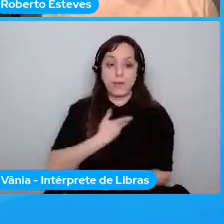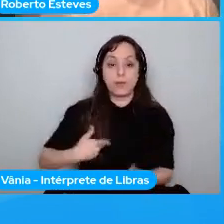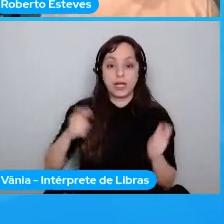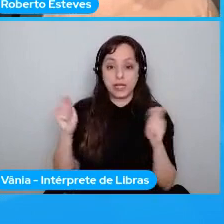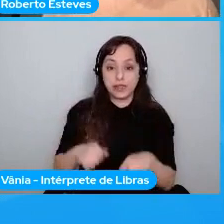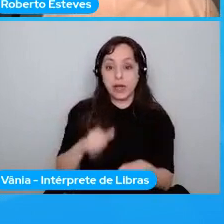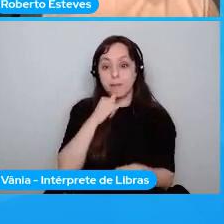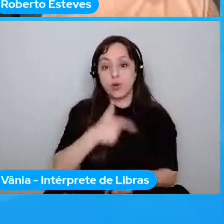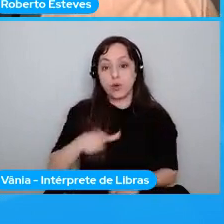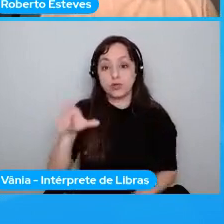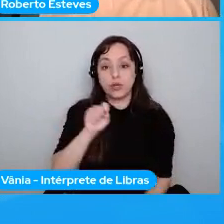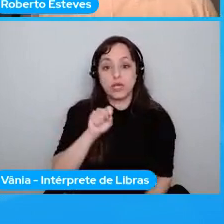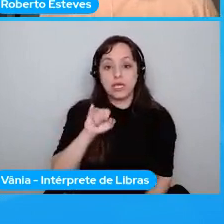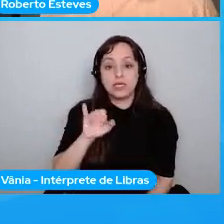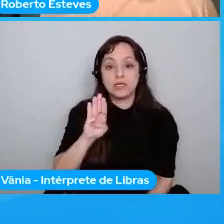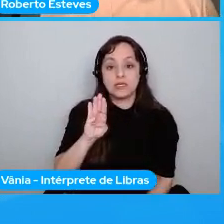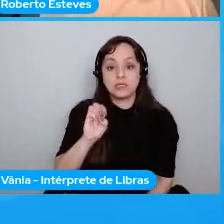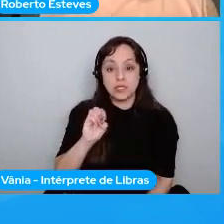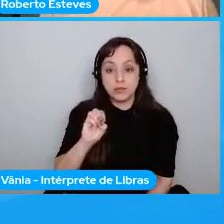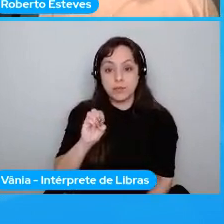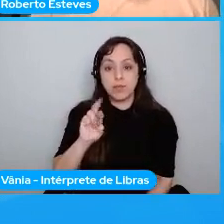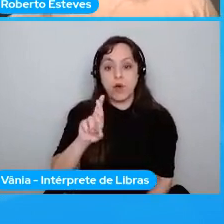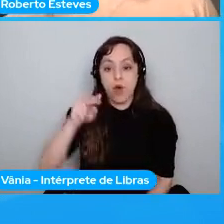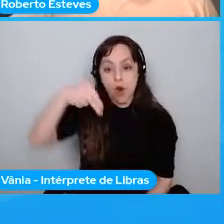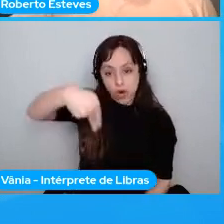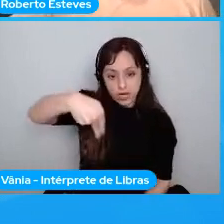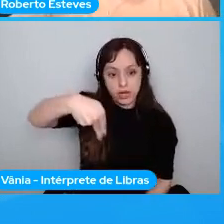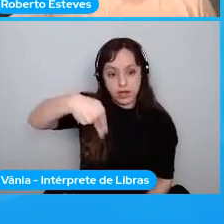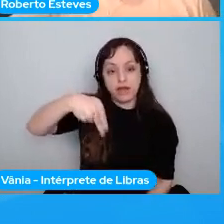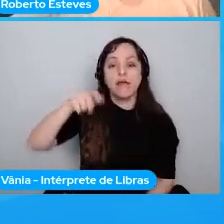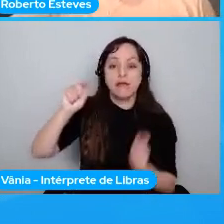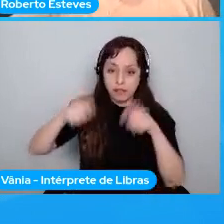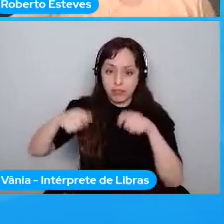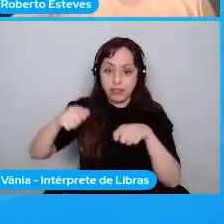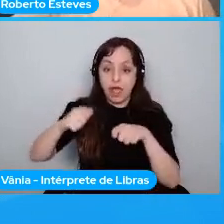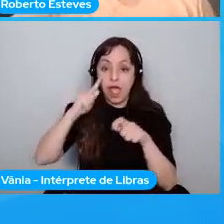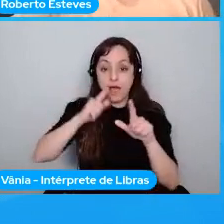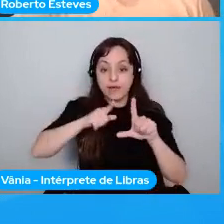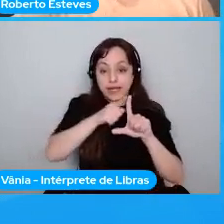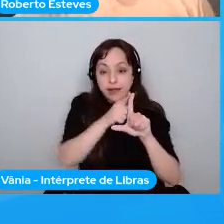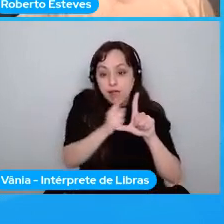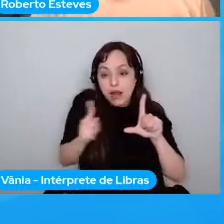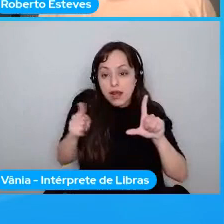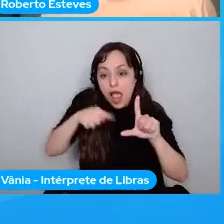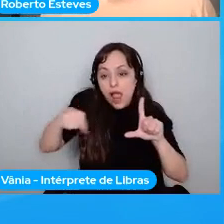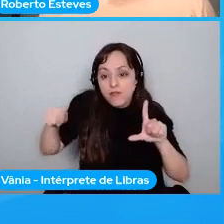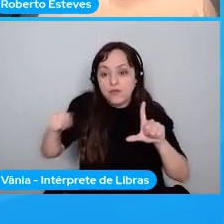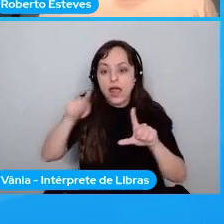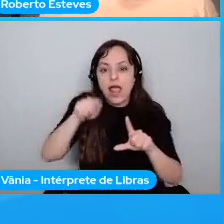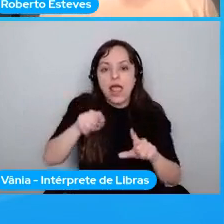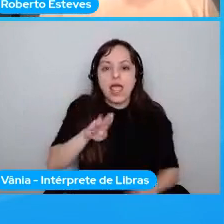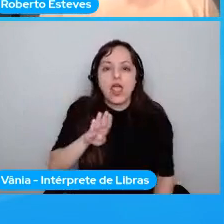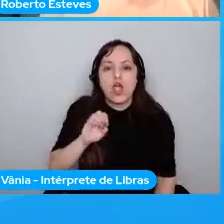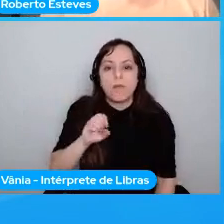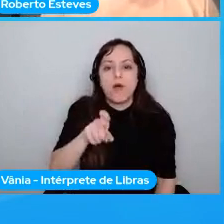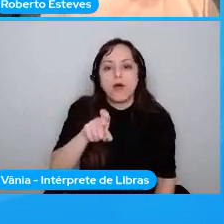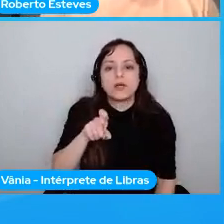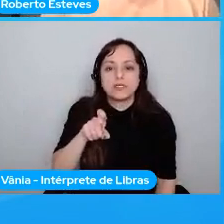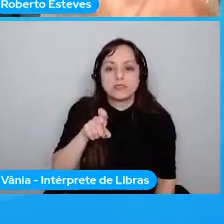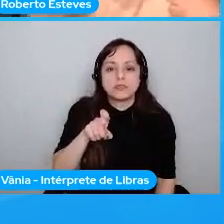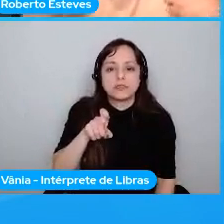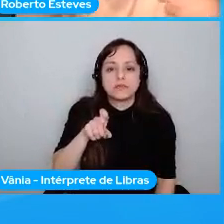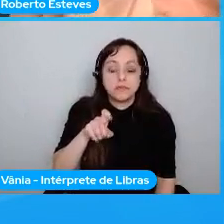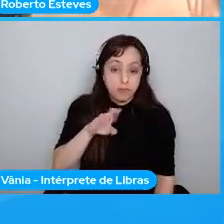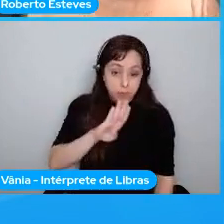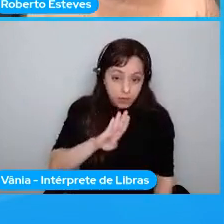Seaborn, que está especializada en gráficos estadísticos. Y empezamos a ver un gráfico como el que tenemos aquí, que se llama Boxplot. Y este gráfico de